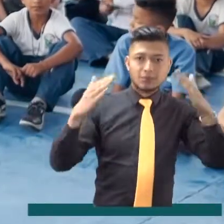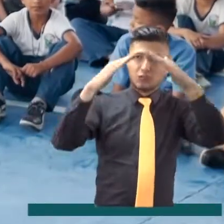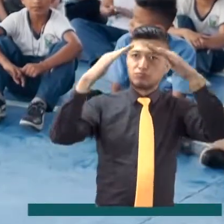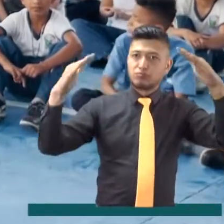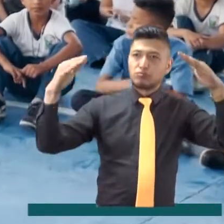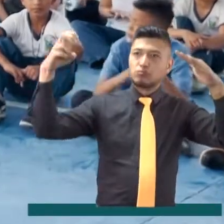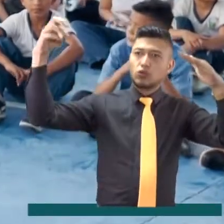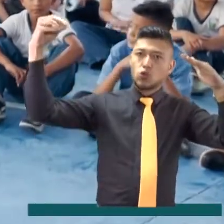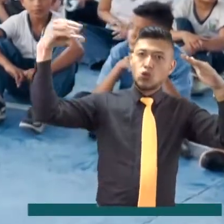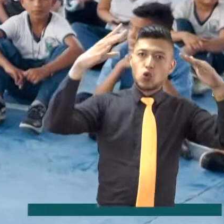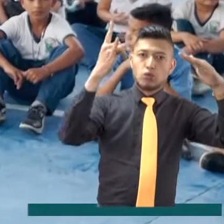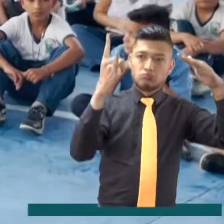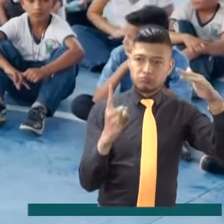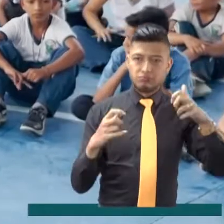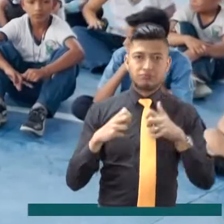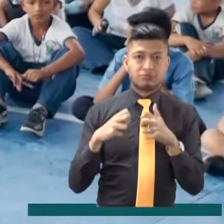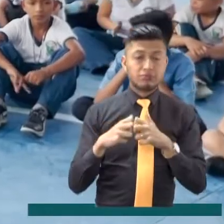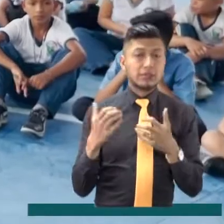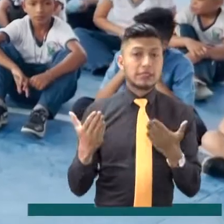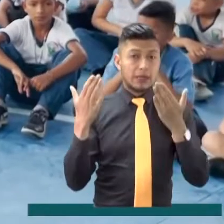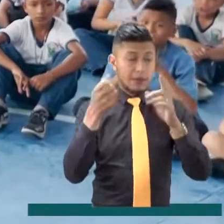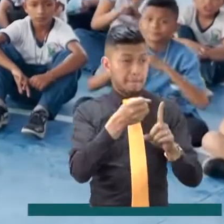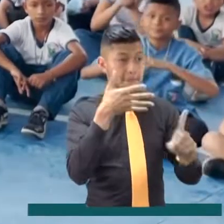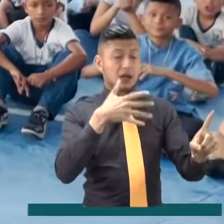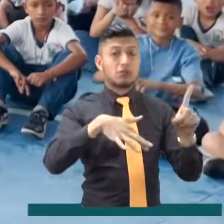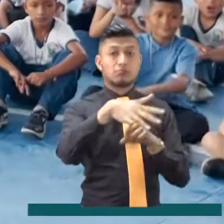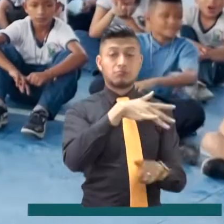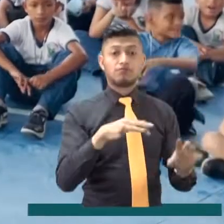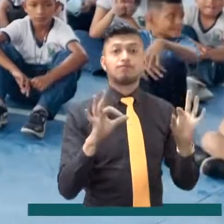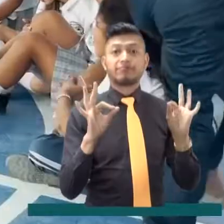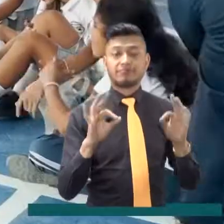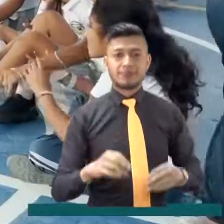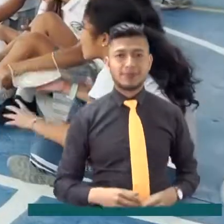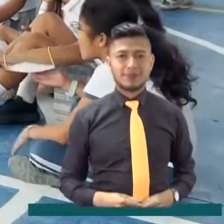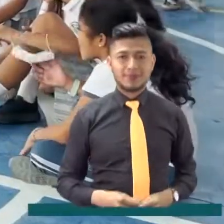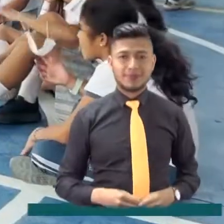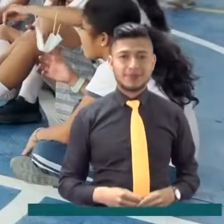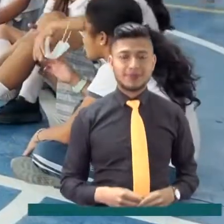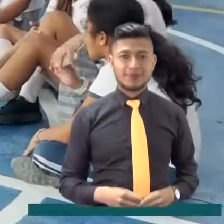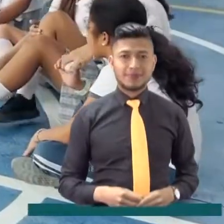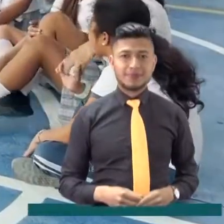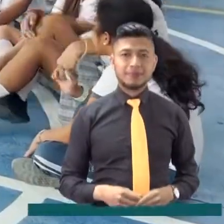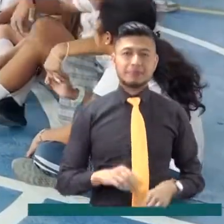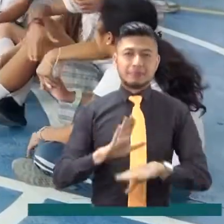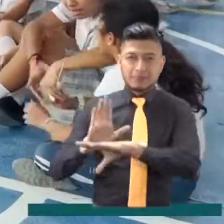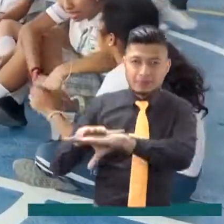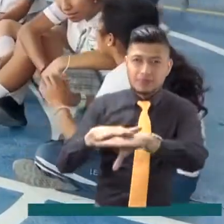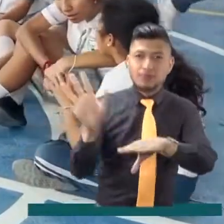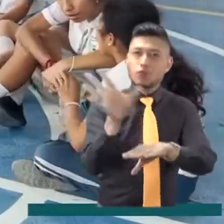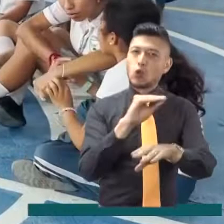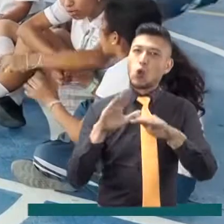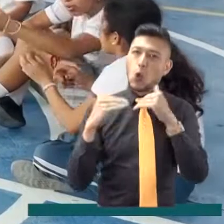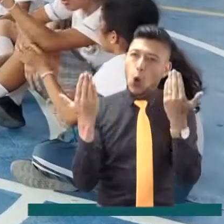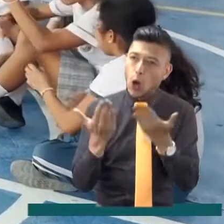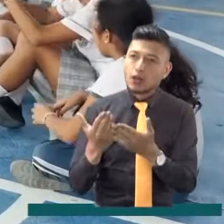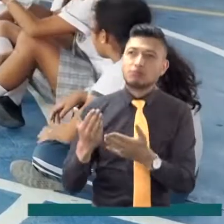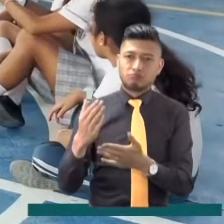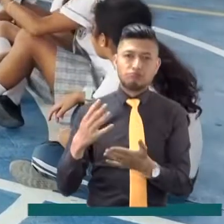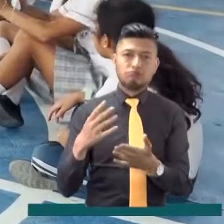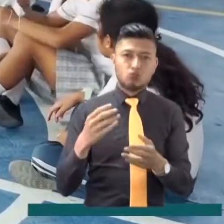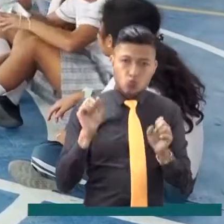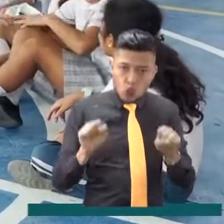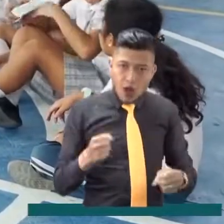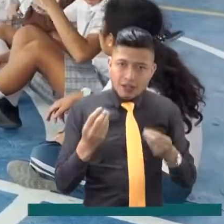hacer un impacto muy fuerte con el medio ambiente. Invito a todas las escuelas que hagan esta